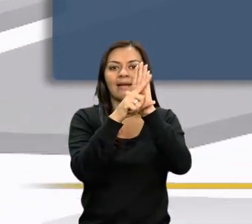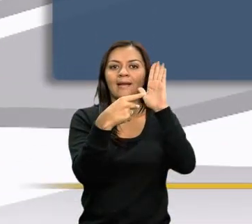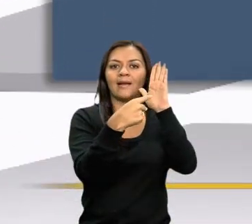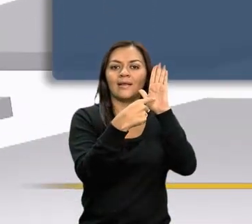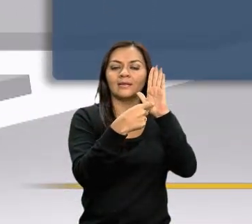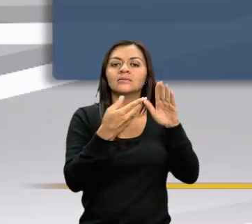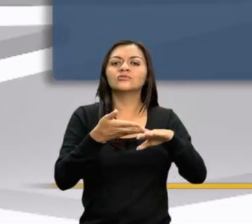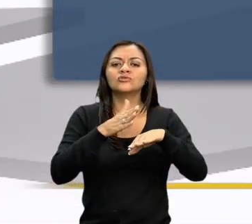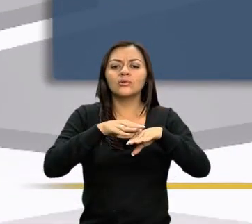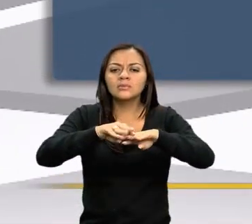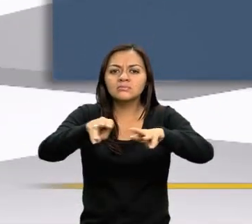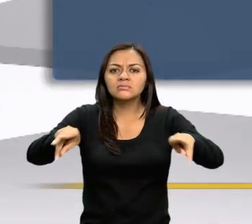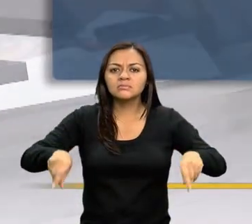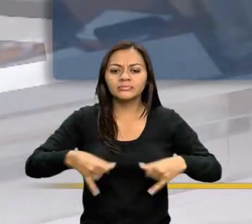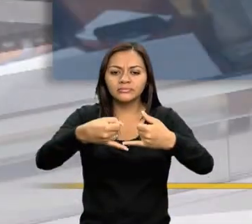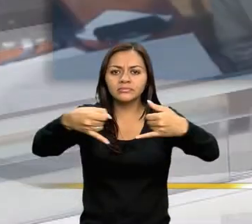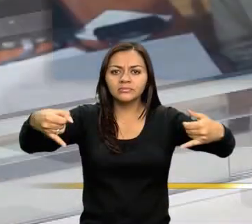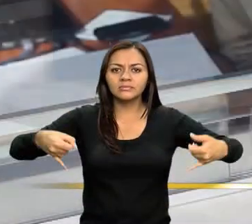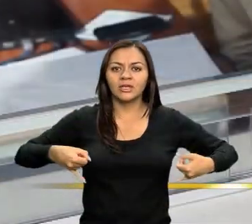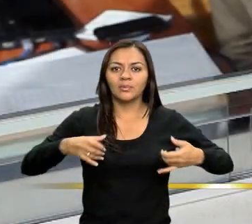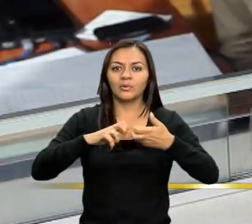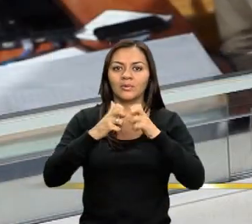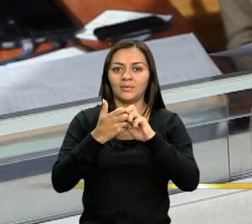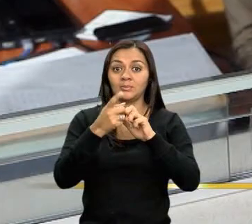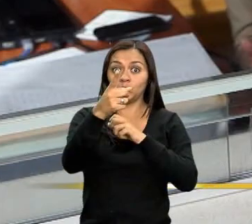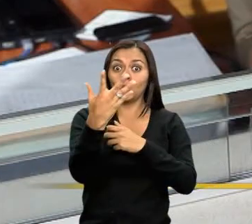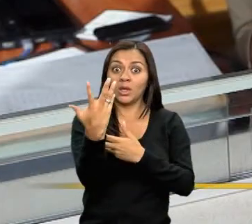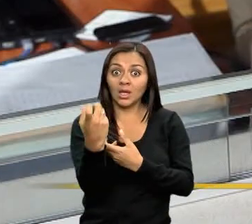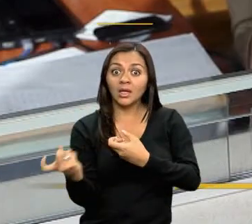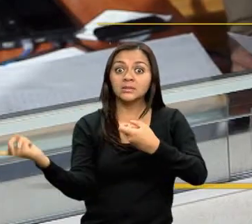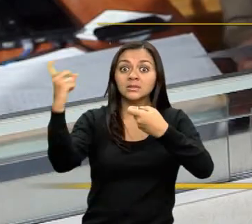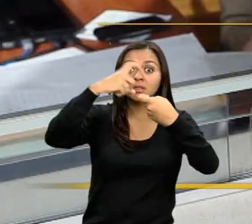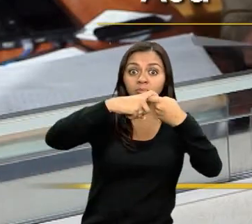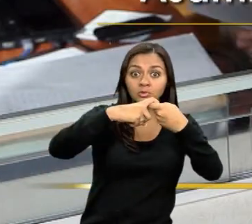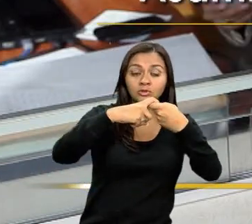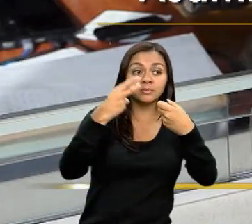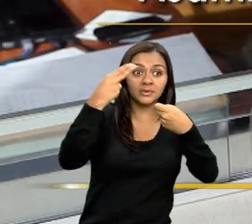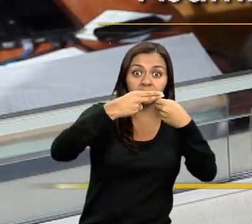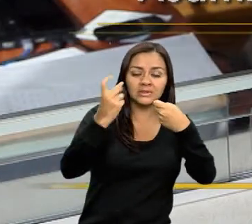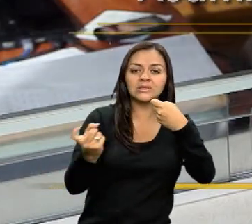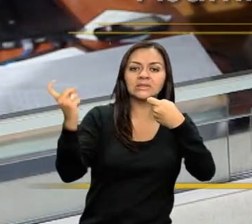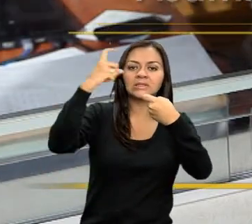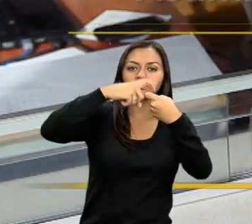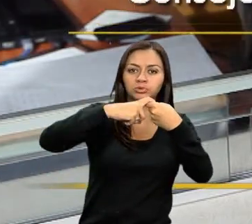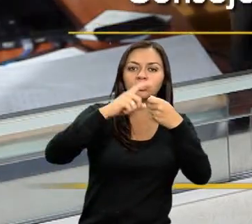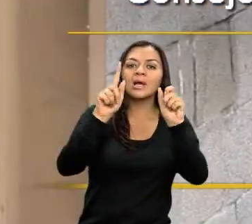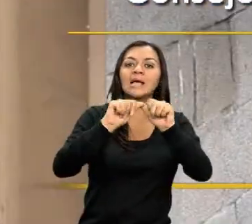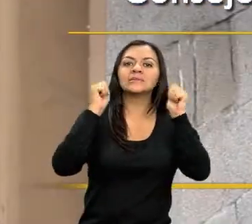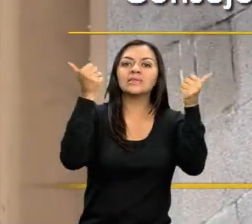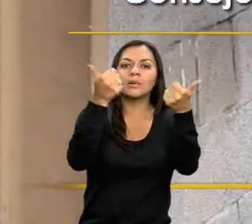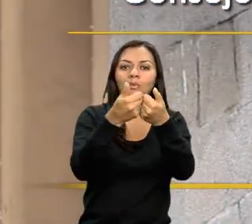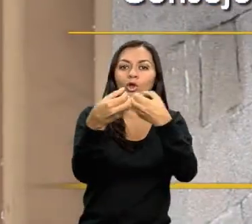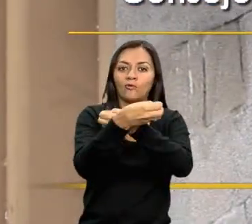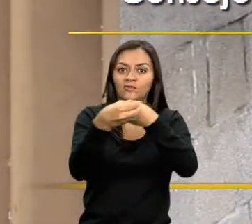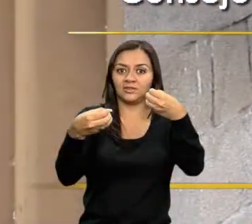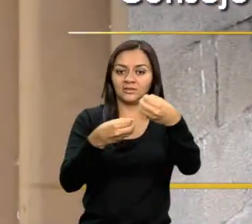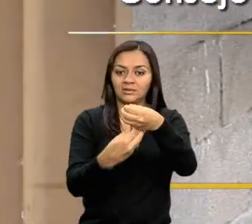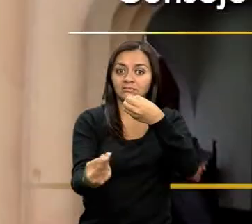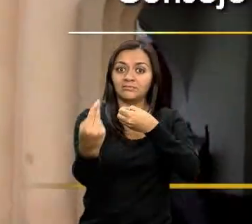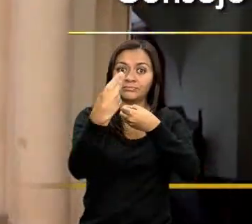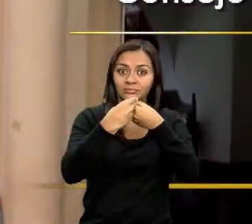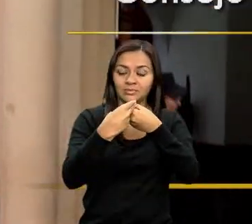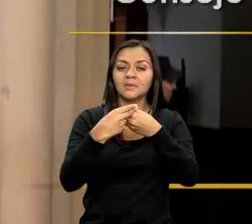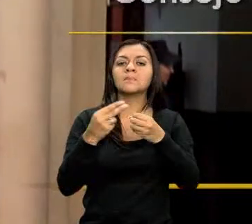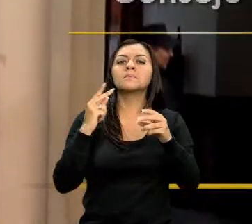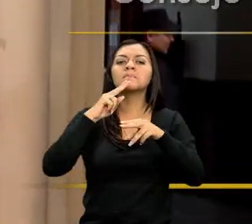nacionalidades respecto de los territorios. Inscribe a tu organización en la Asamblea Nacional en Quito o en las delegaciones provinciales